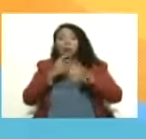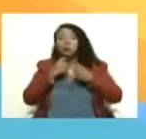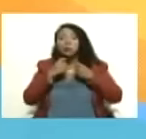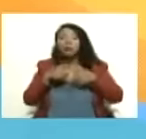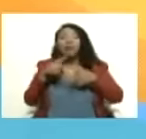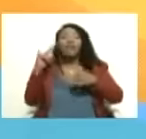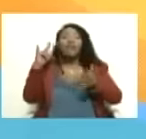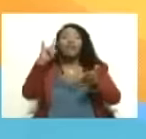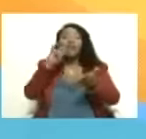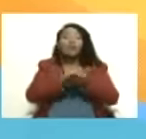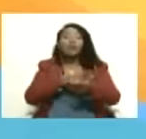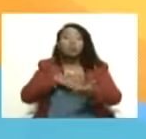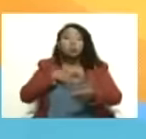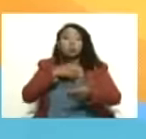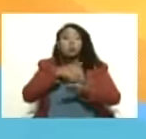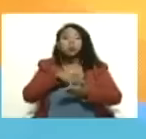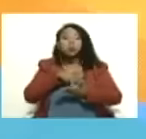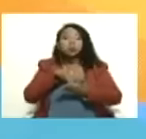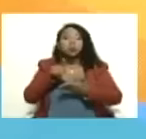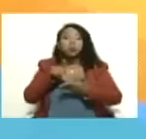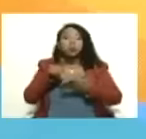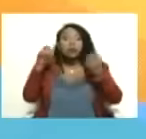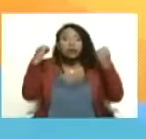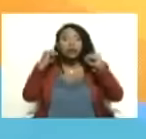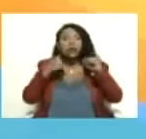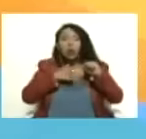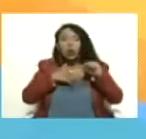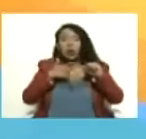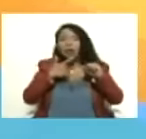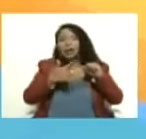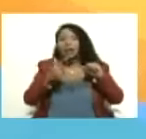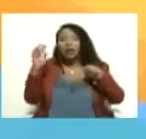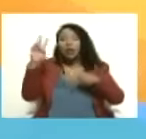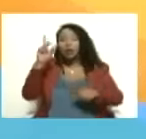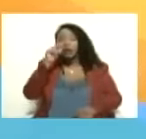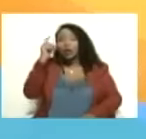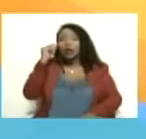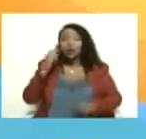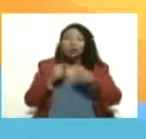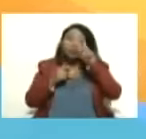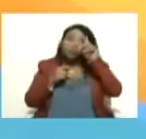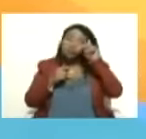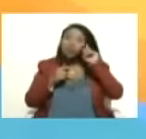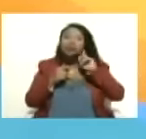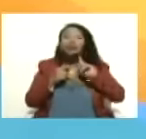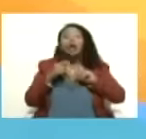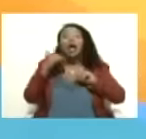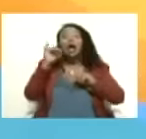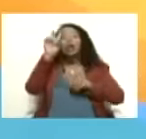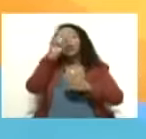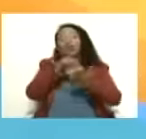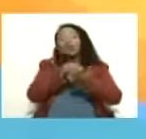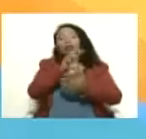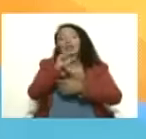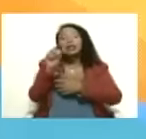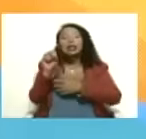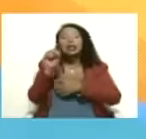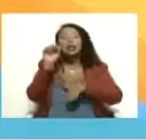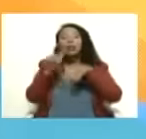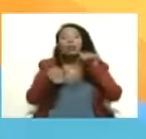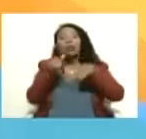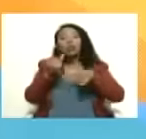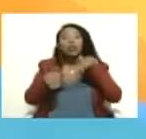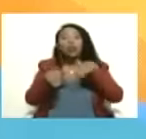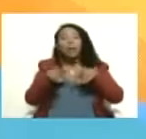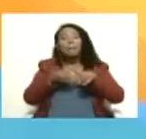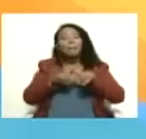pueda participar en el simulacro pero quiero recordarle a las venezolanas y a los venezolanos que aquí son 2300 máquinas